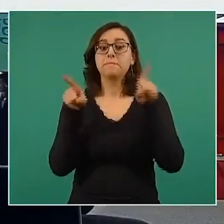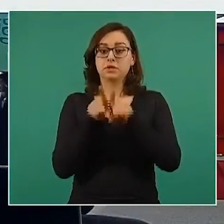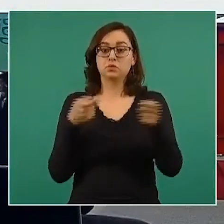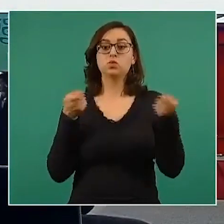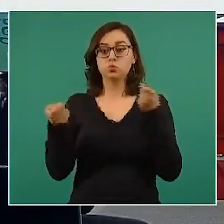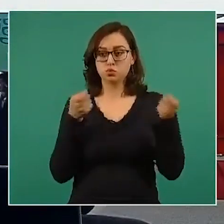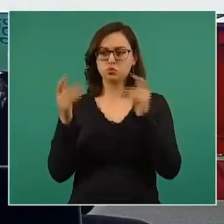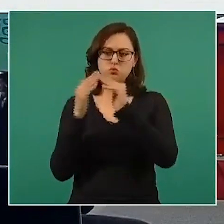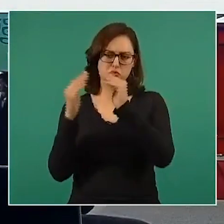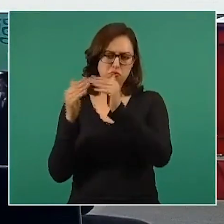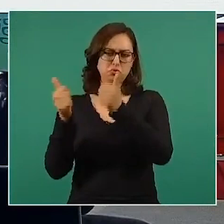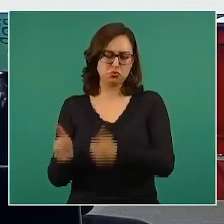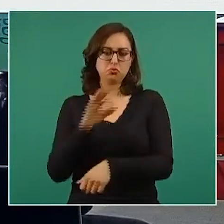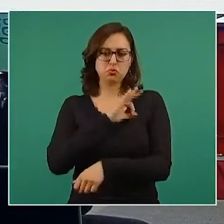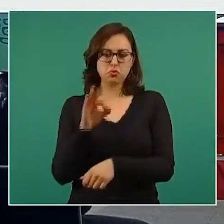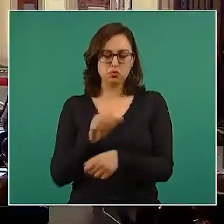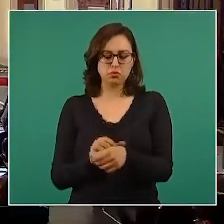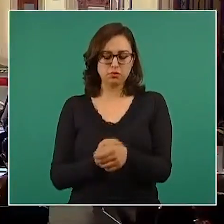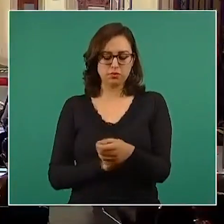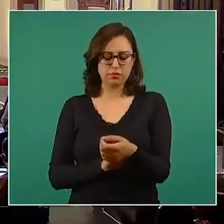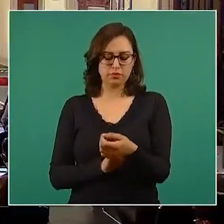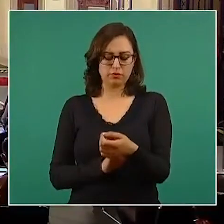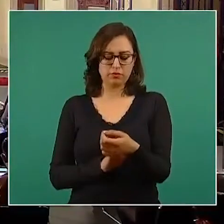manera ambulatoria. La siguiente, por favor.